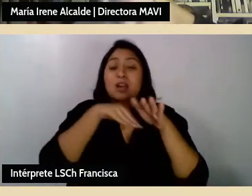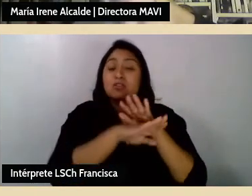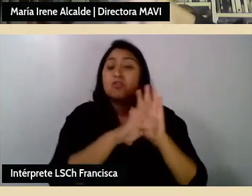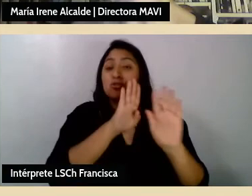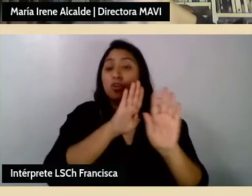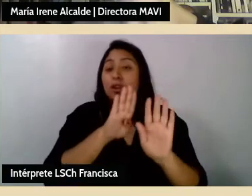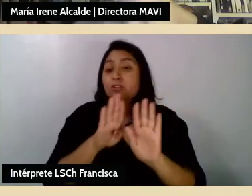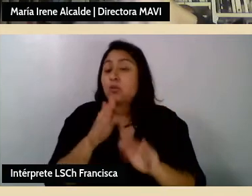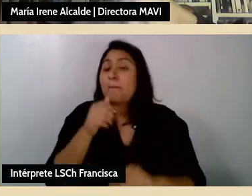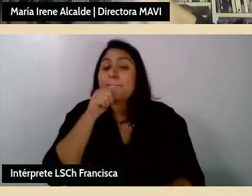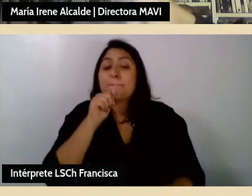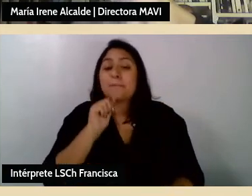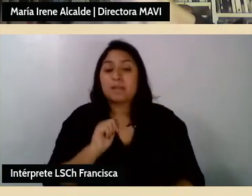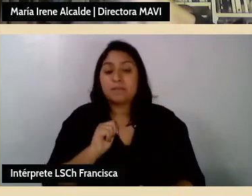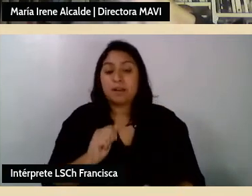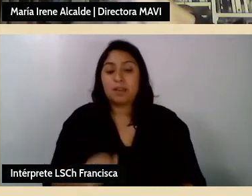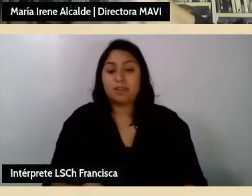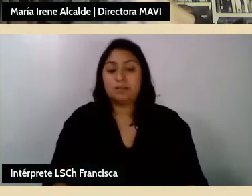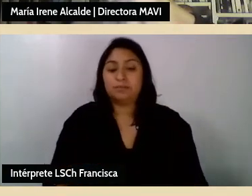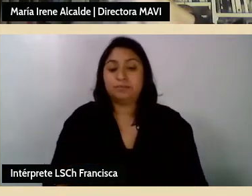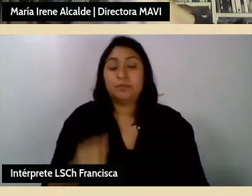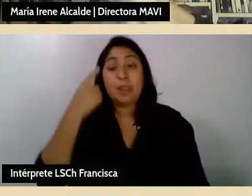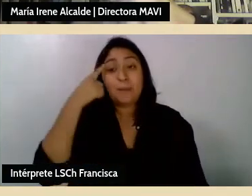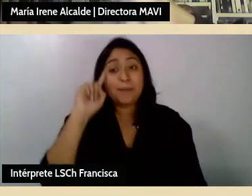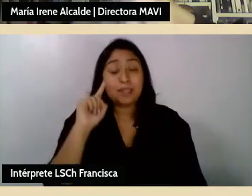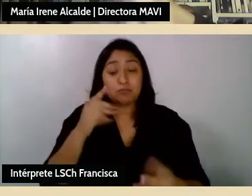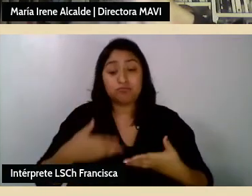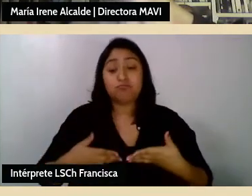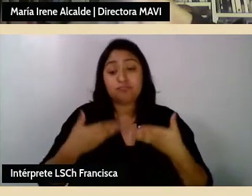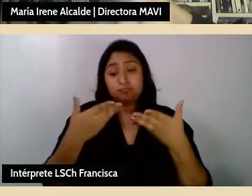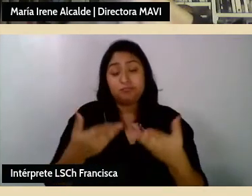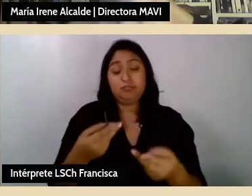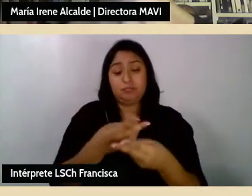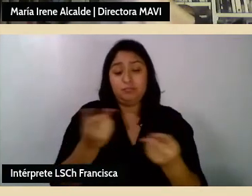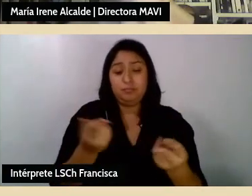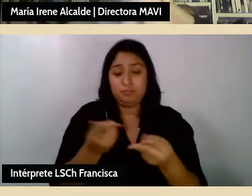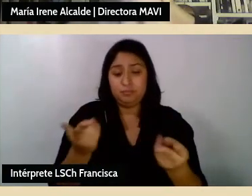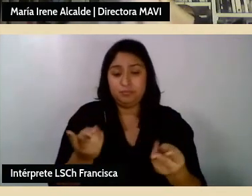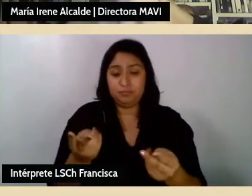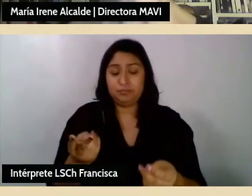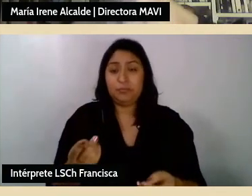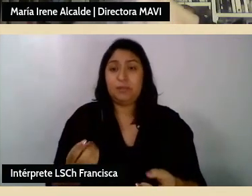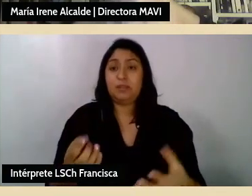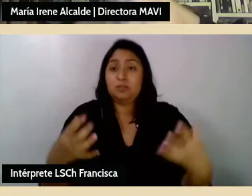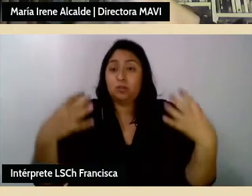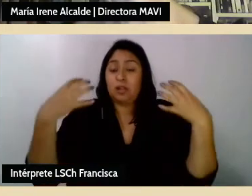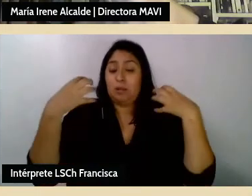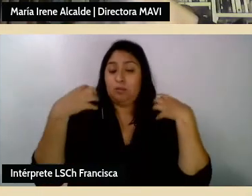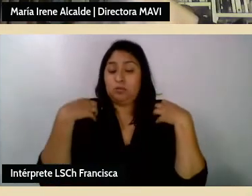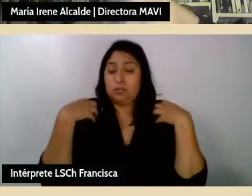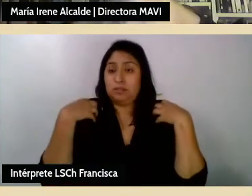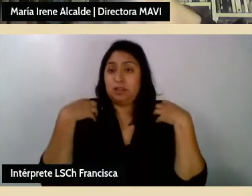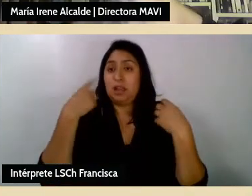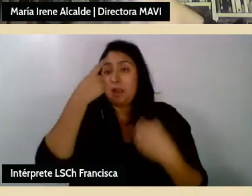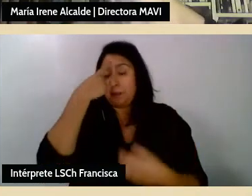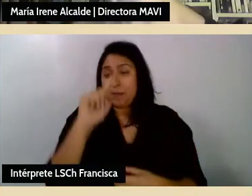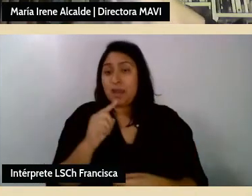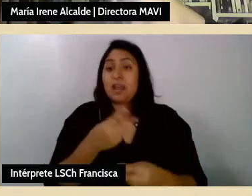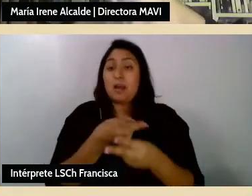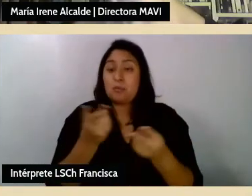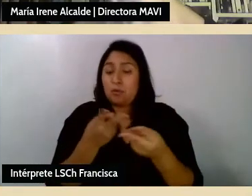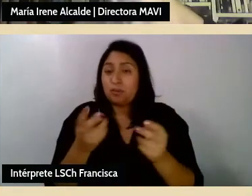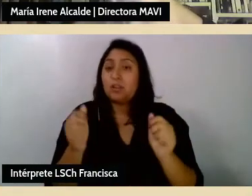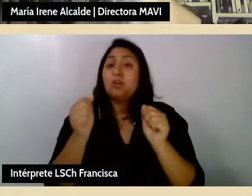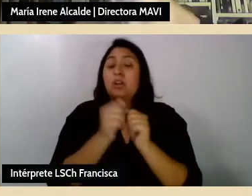claramente entregado al público. Es decir, su labor ha sido para el público y con el